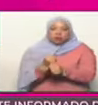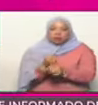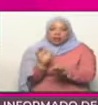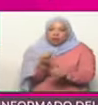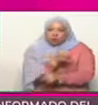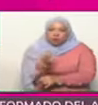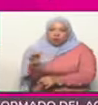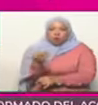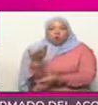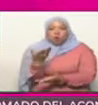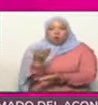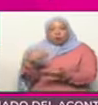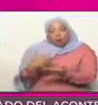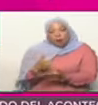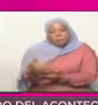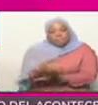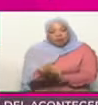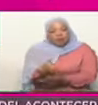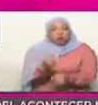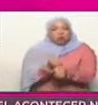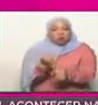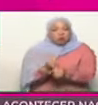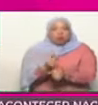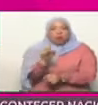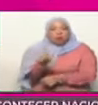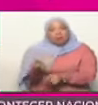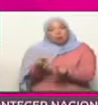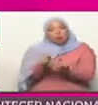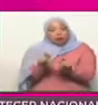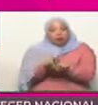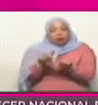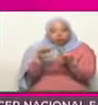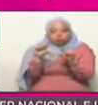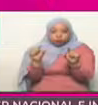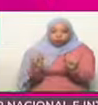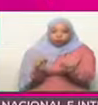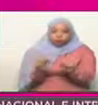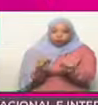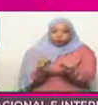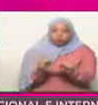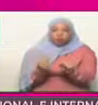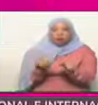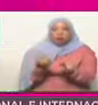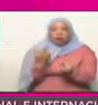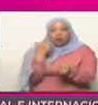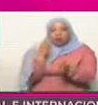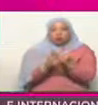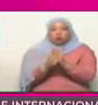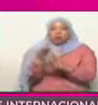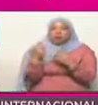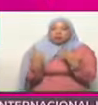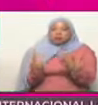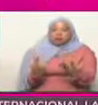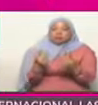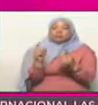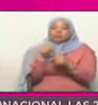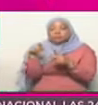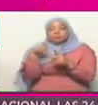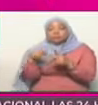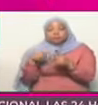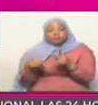excelente tanto a los peces como a los mejillones. Entonces tenemos desarrollado 6 especies de